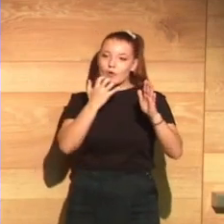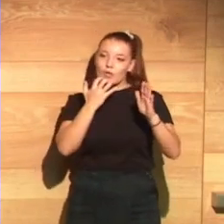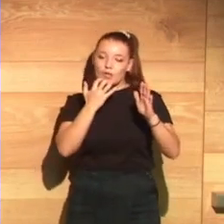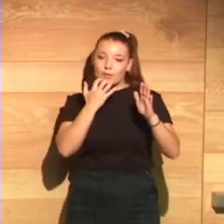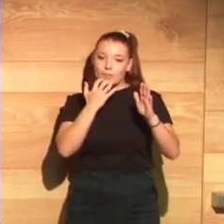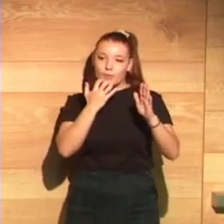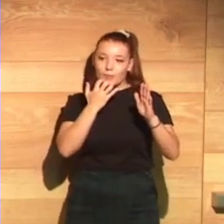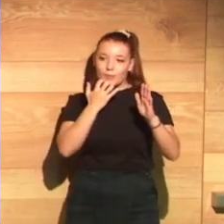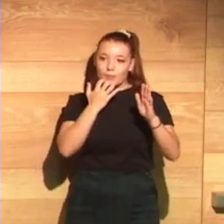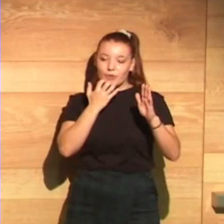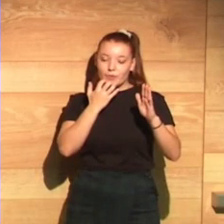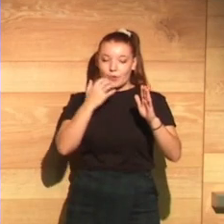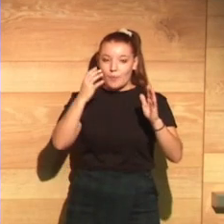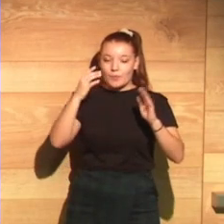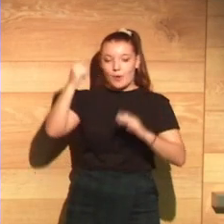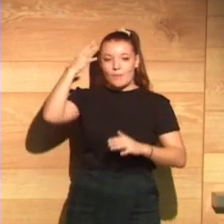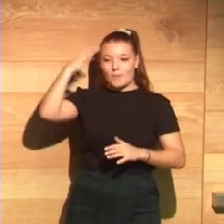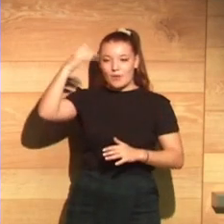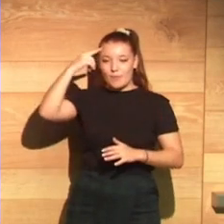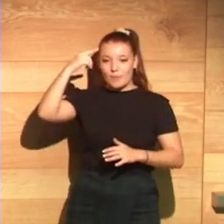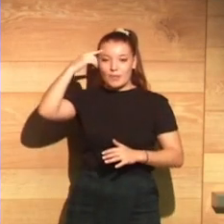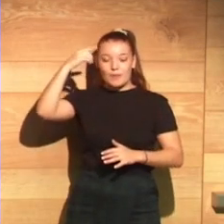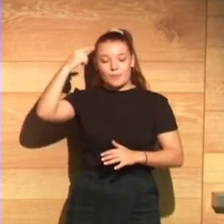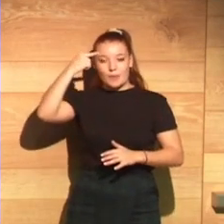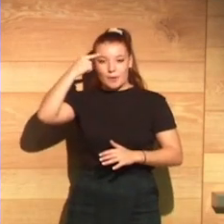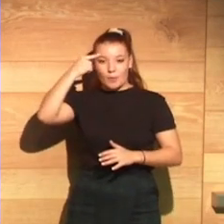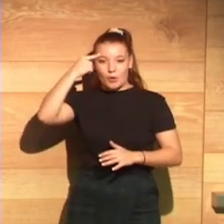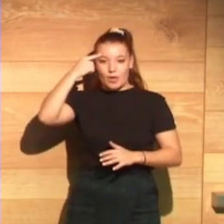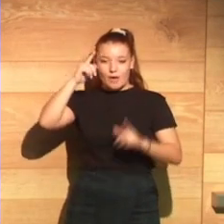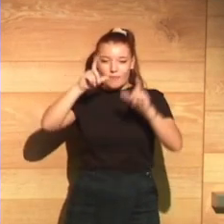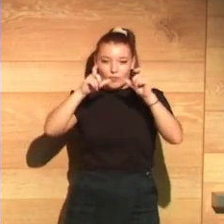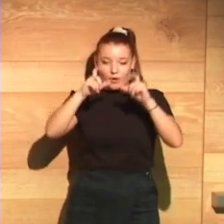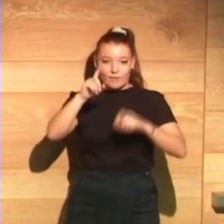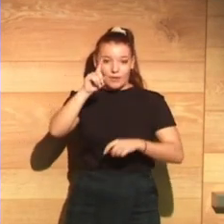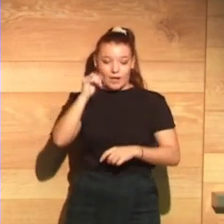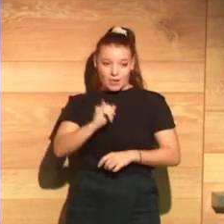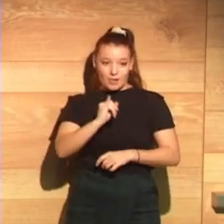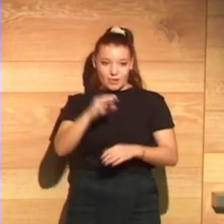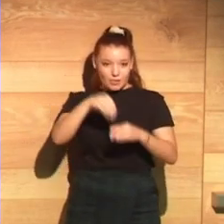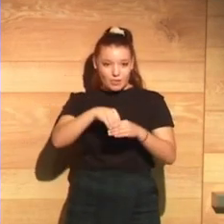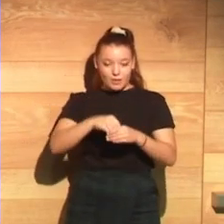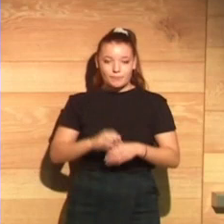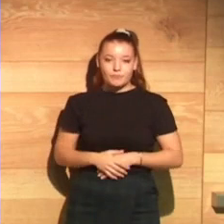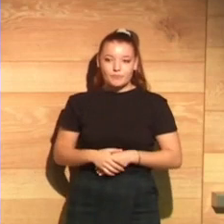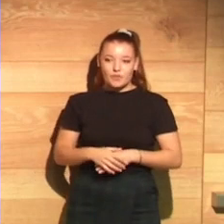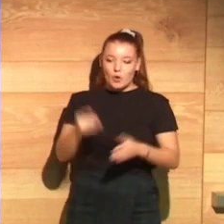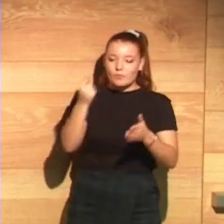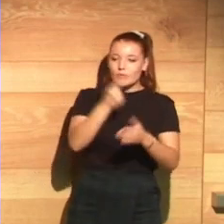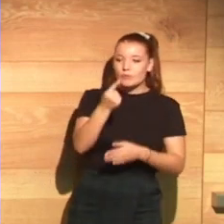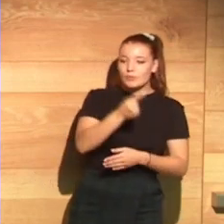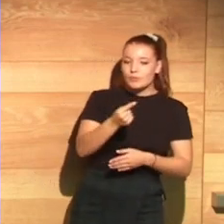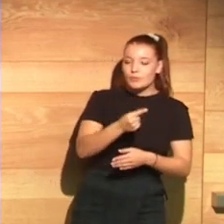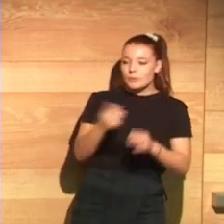momentos que todos tenemos en la memoria fotográfica. Entonces, el pasar eso a la ilustración,